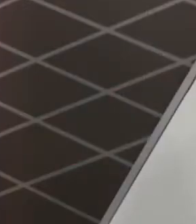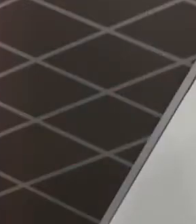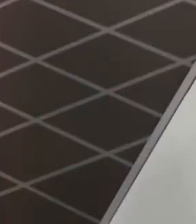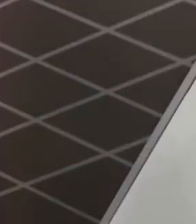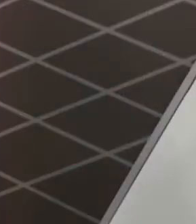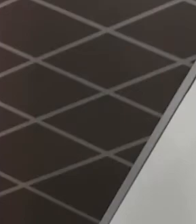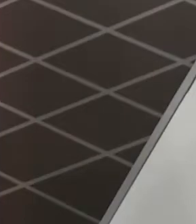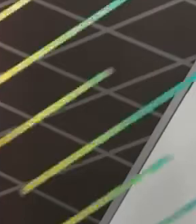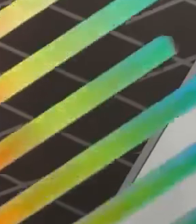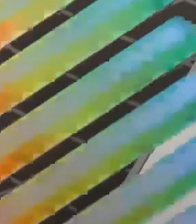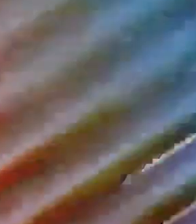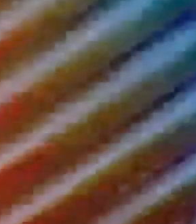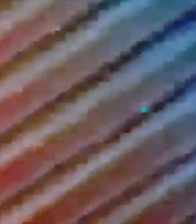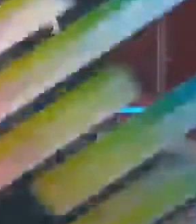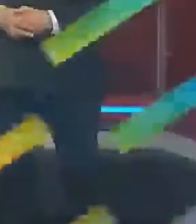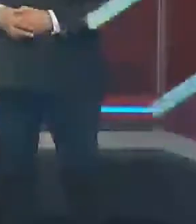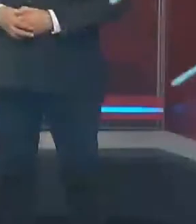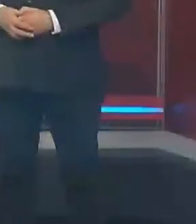Miércoles.